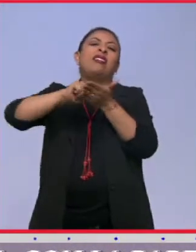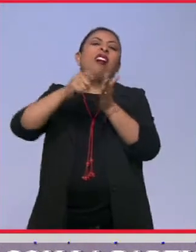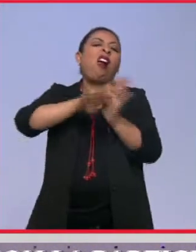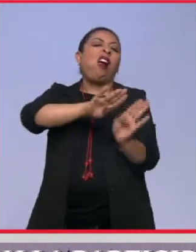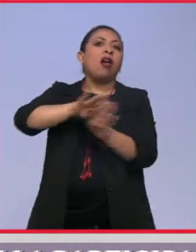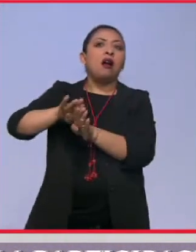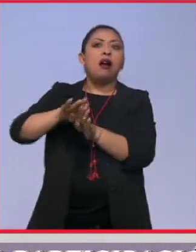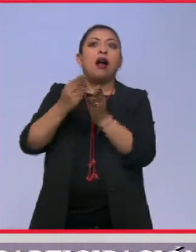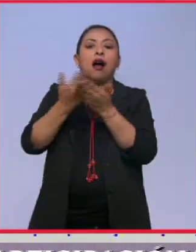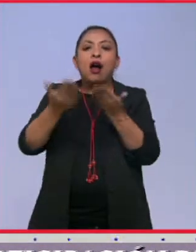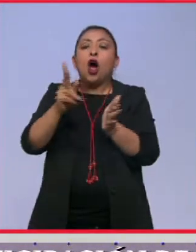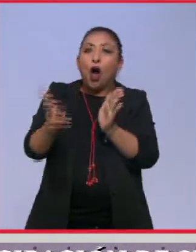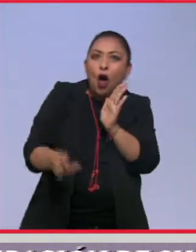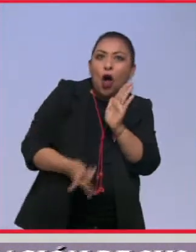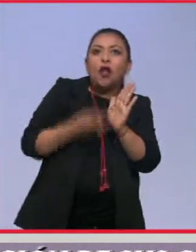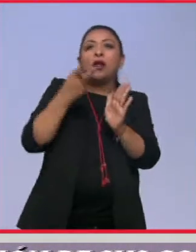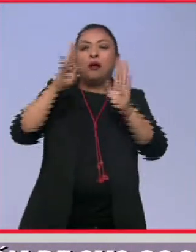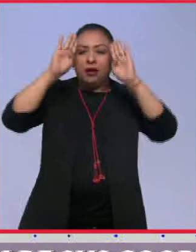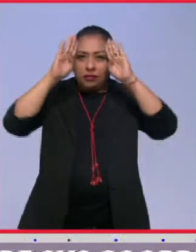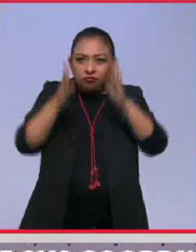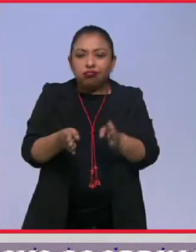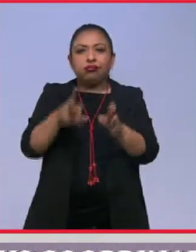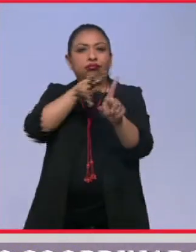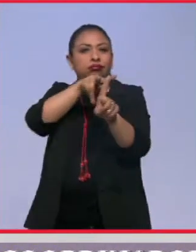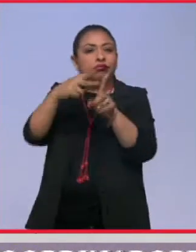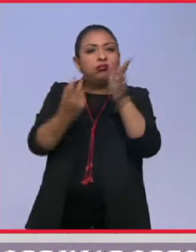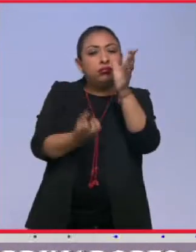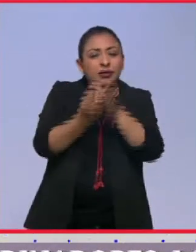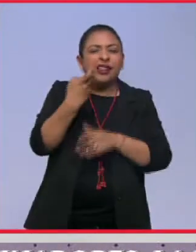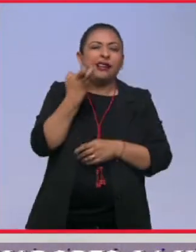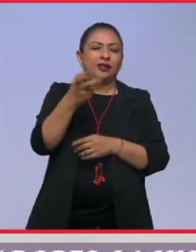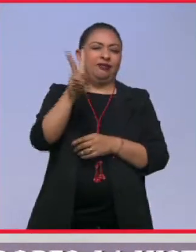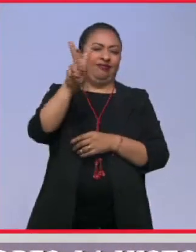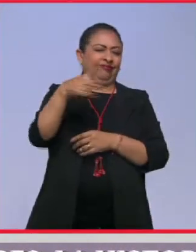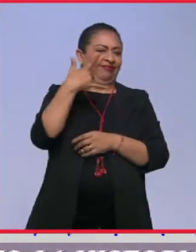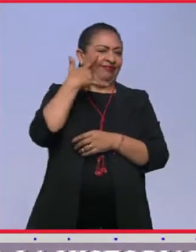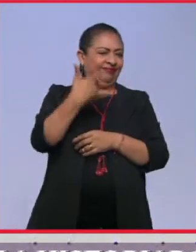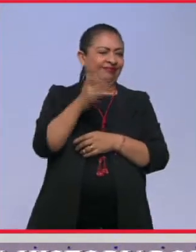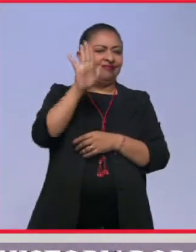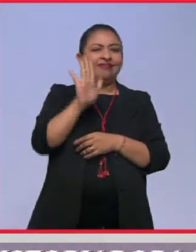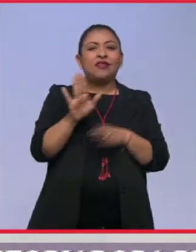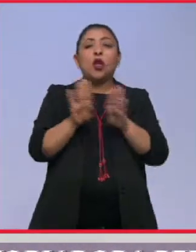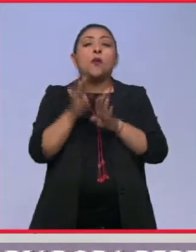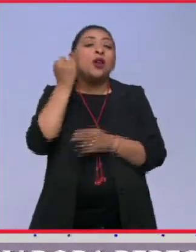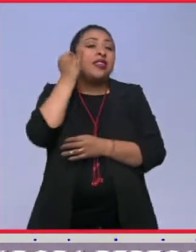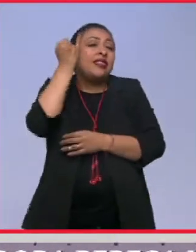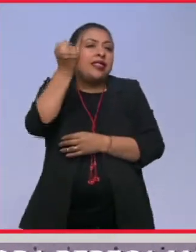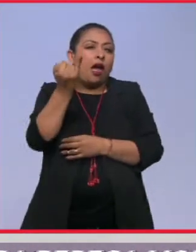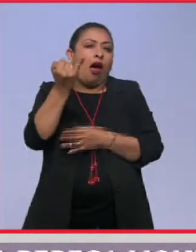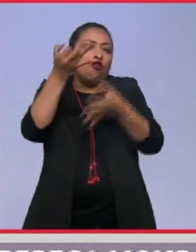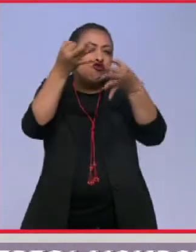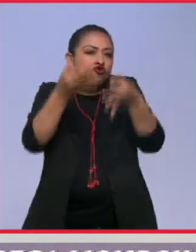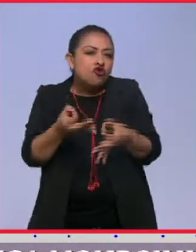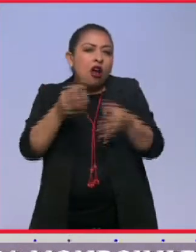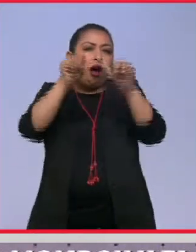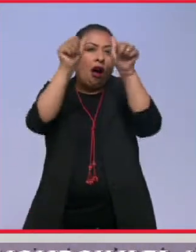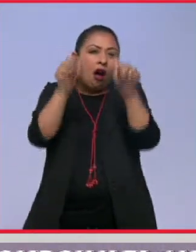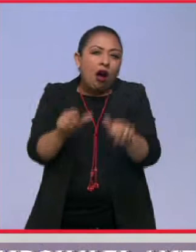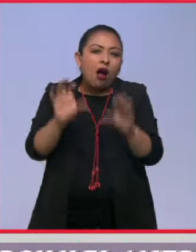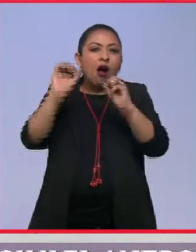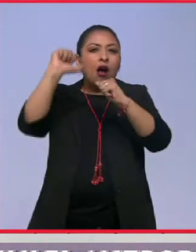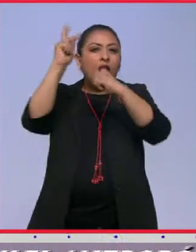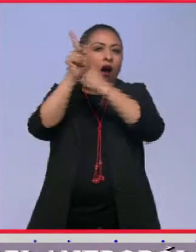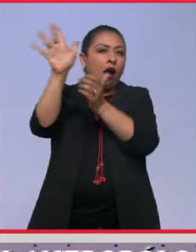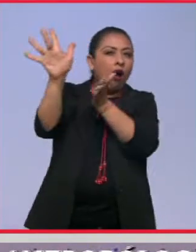lado, están empezando a retomar una nueva dimensión. Y esto es muy curioso porque a lo mejor la idea oficial del arte o la idea eurocentrista